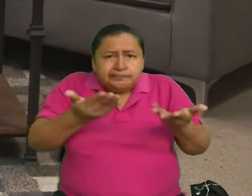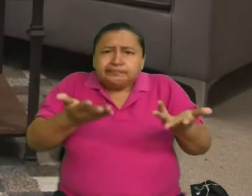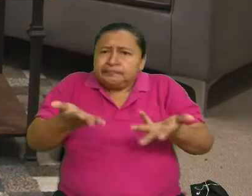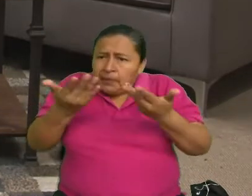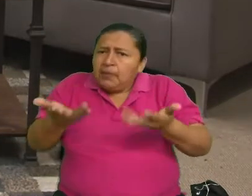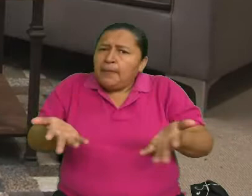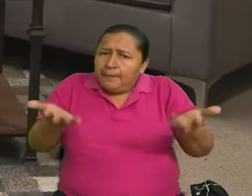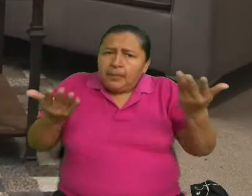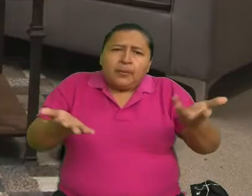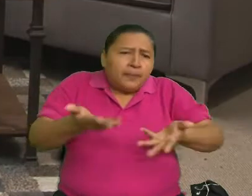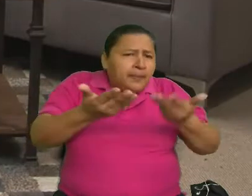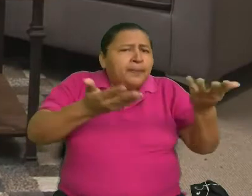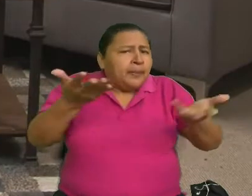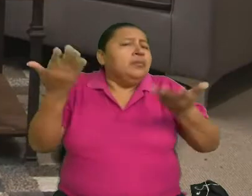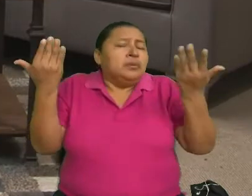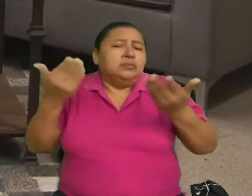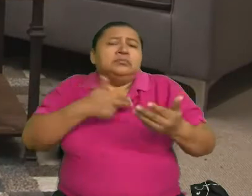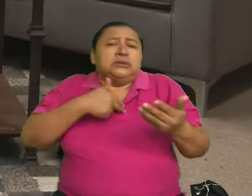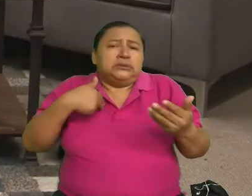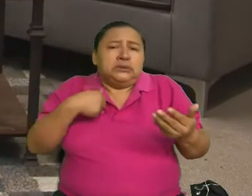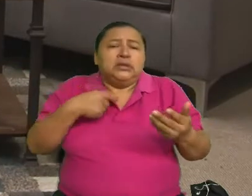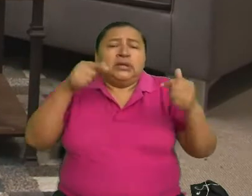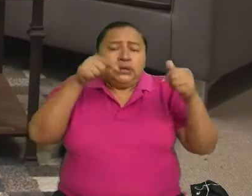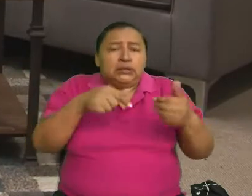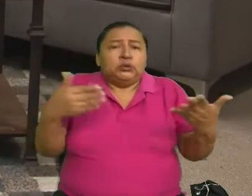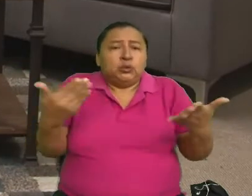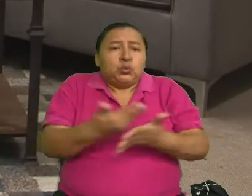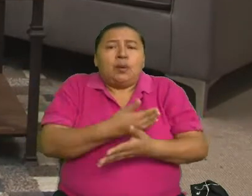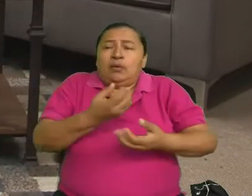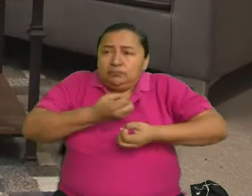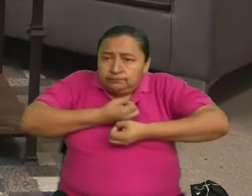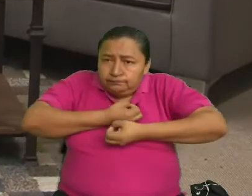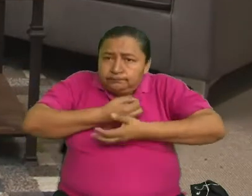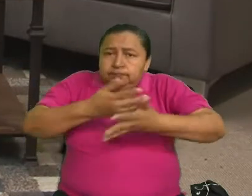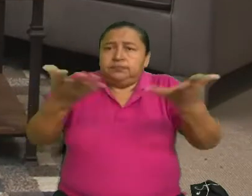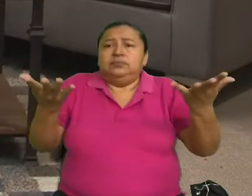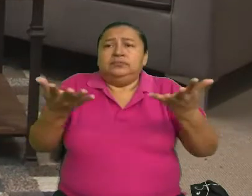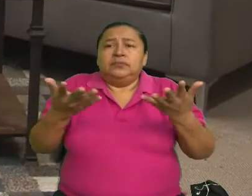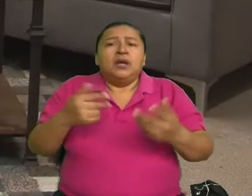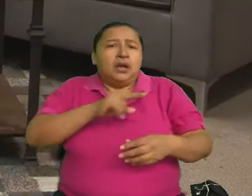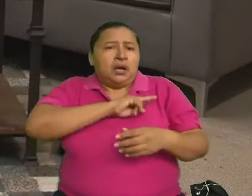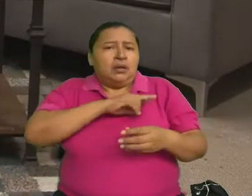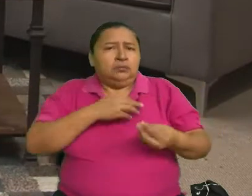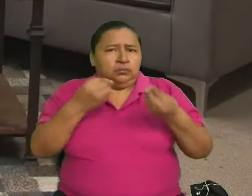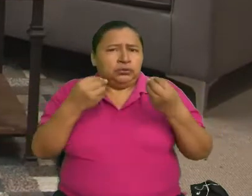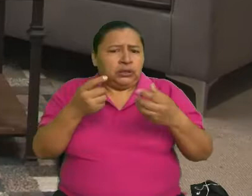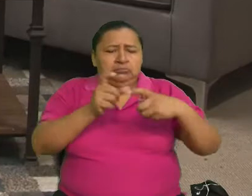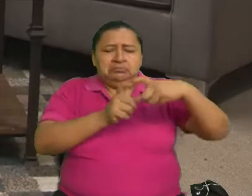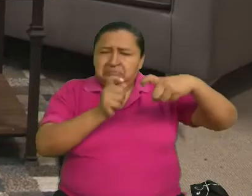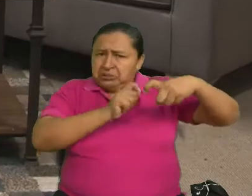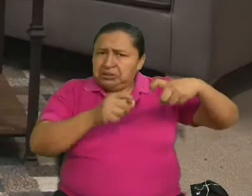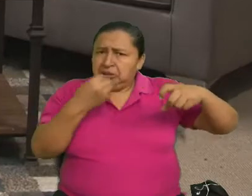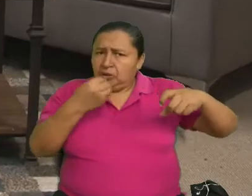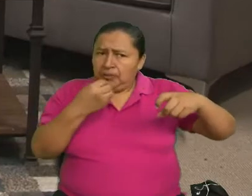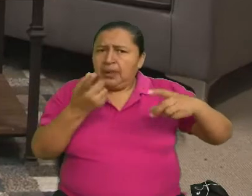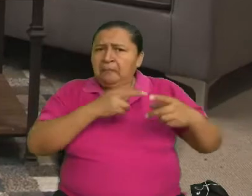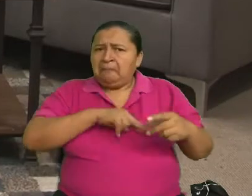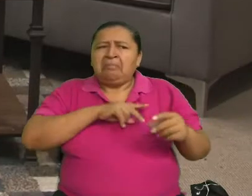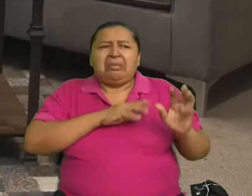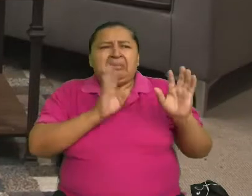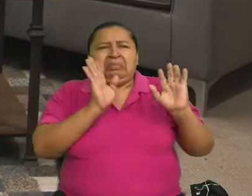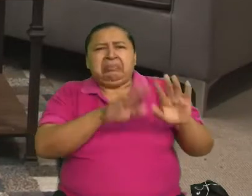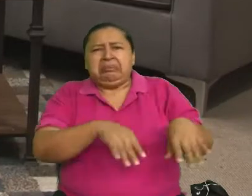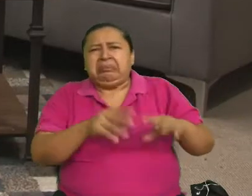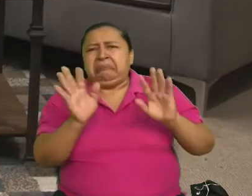creaciones, esos renacimientos, porque había muchas recetas que no tenían valor, ahora sí, pero